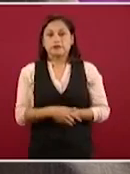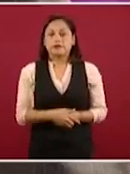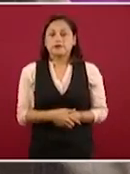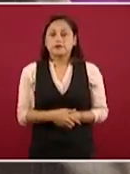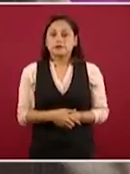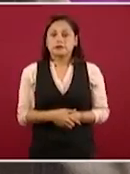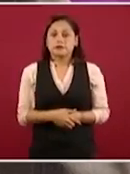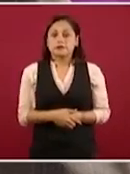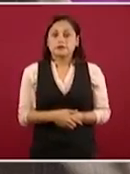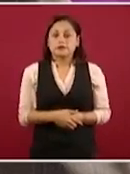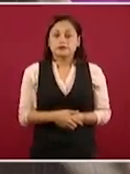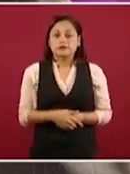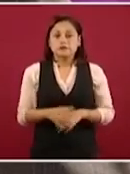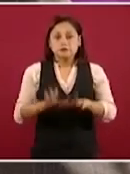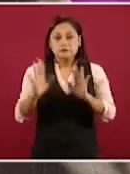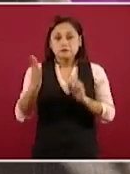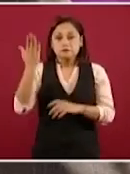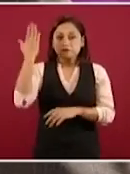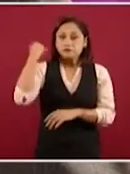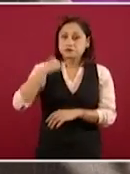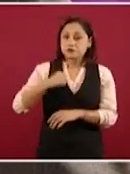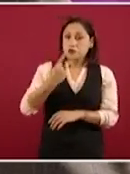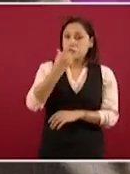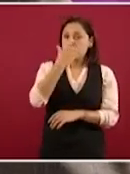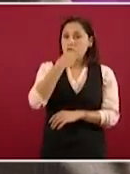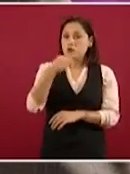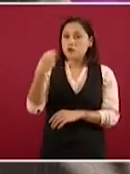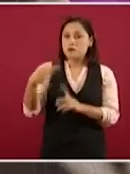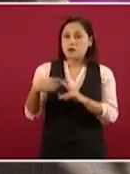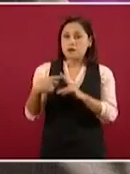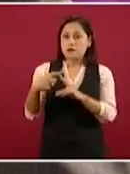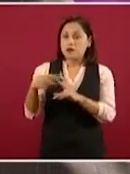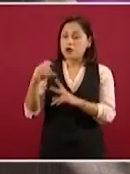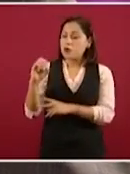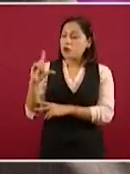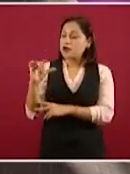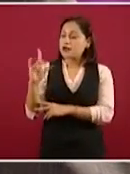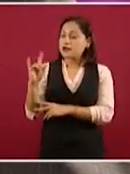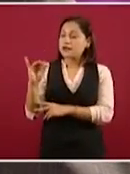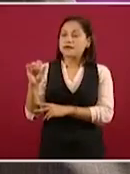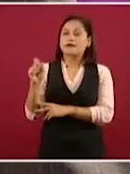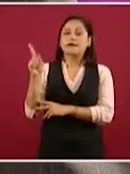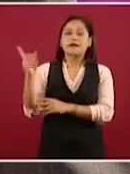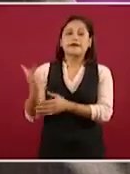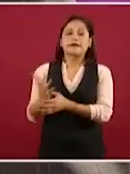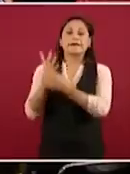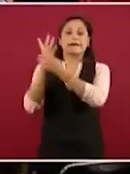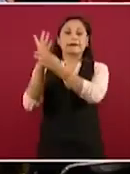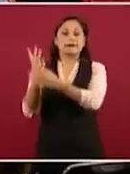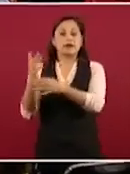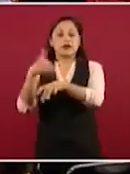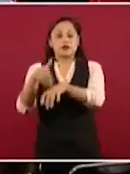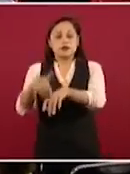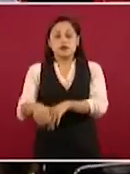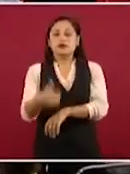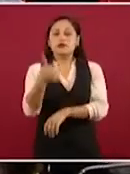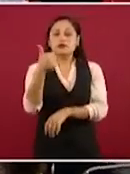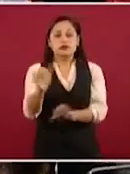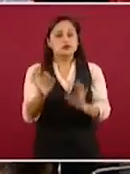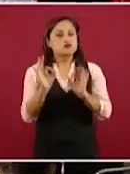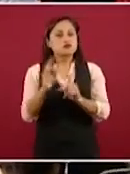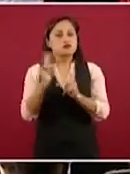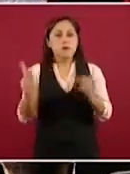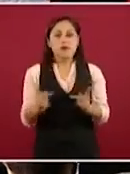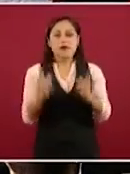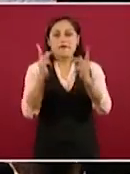Como decía el matemático Euclides, el 6 es un número perfecto y vamos a tratar que esta subasta sea una subasta